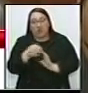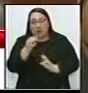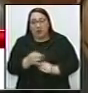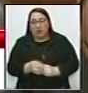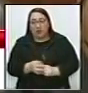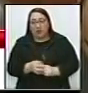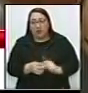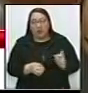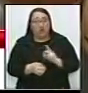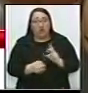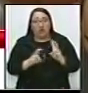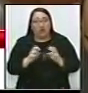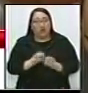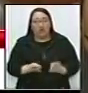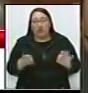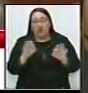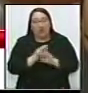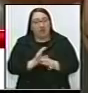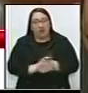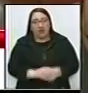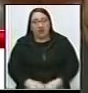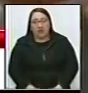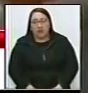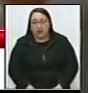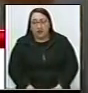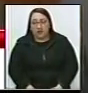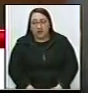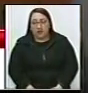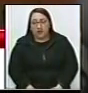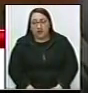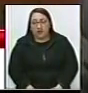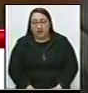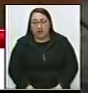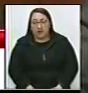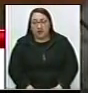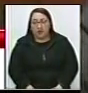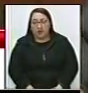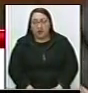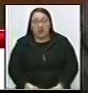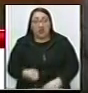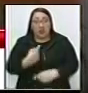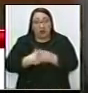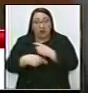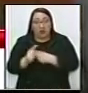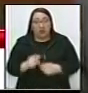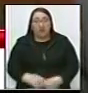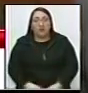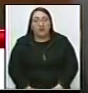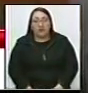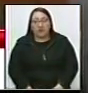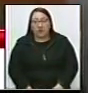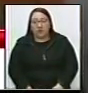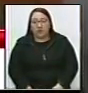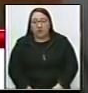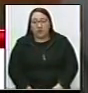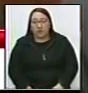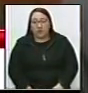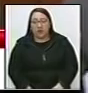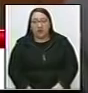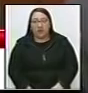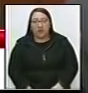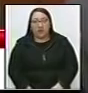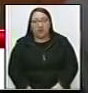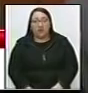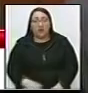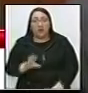realidad no son el tema de fondo ni el tema medular de lo que está ocurriendo en nuestro país. Al contrario, parece ser en alguna